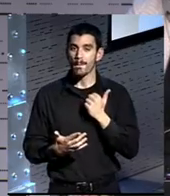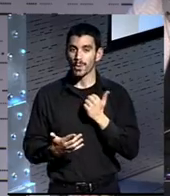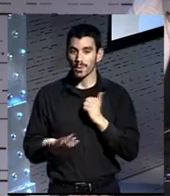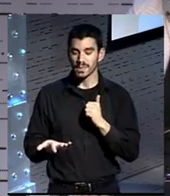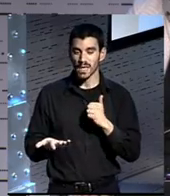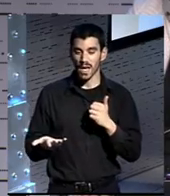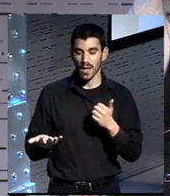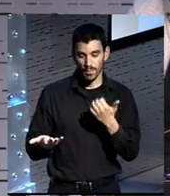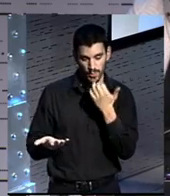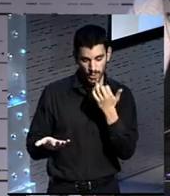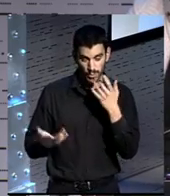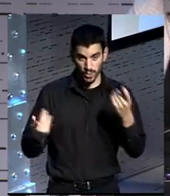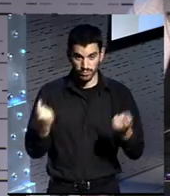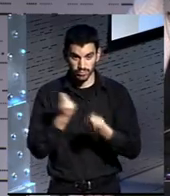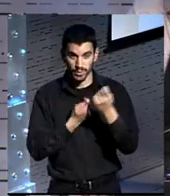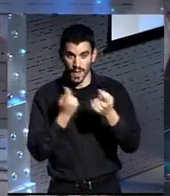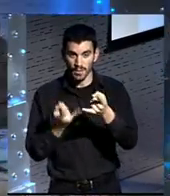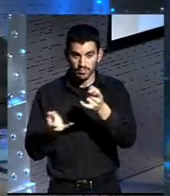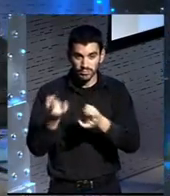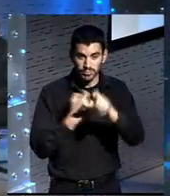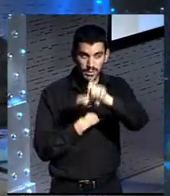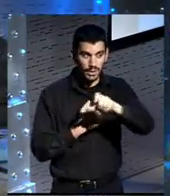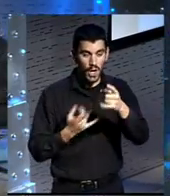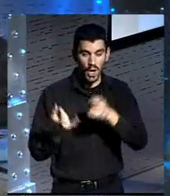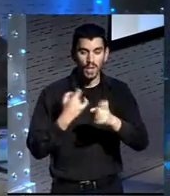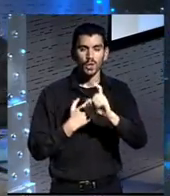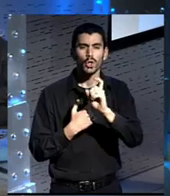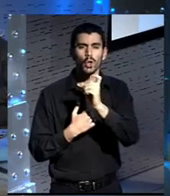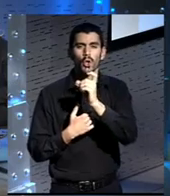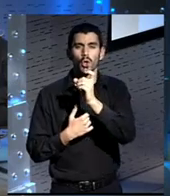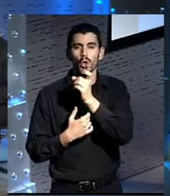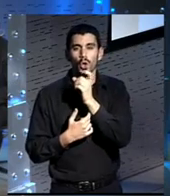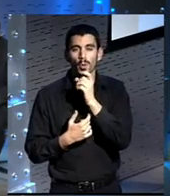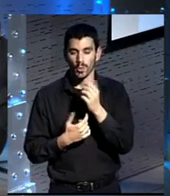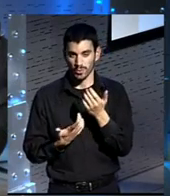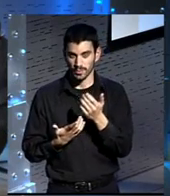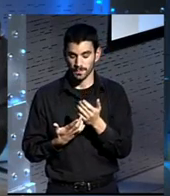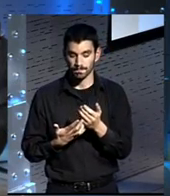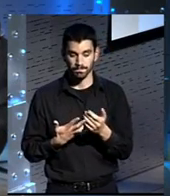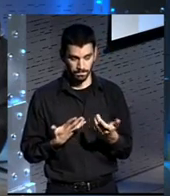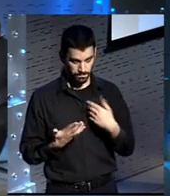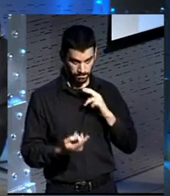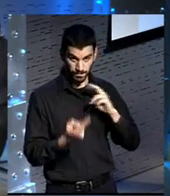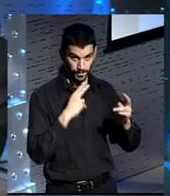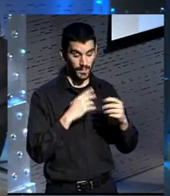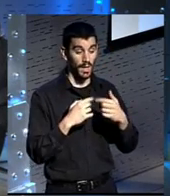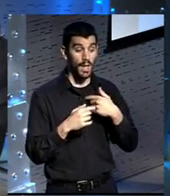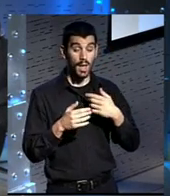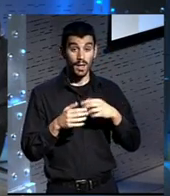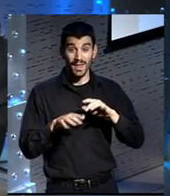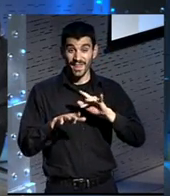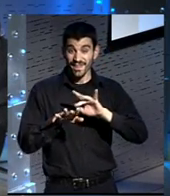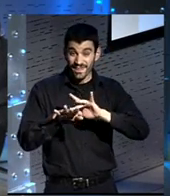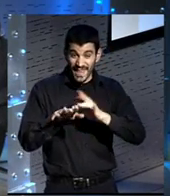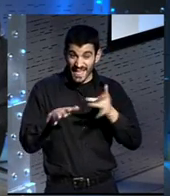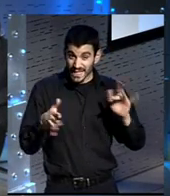conseguir nuevos clientes, para captar nuevos clientes? Bueno, la digitalización nos está ofreciendo grandes oportunidades en el mundo